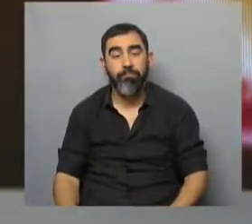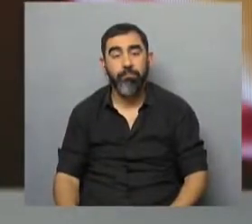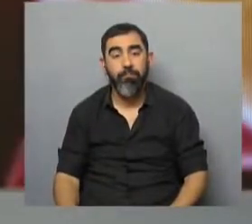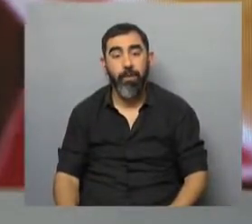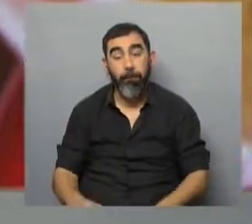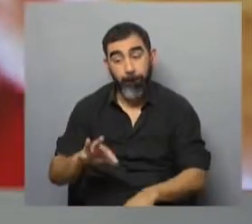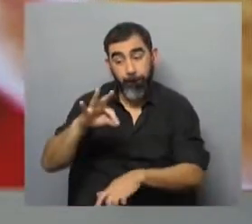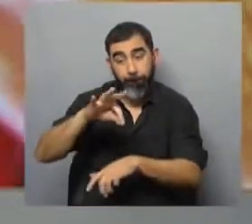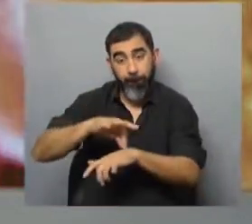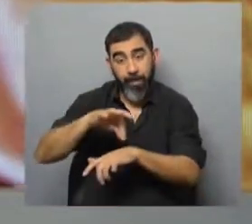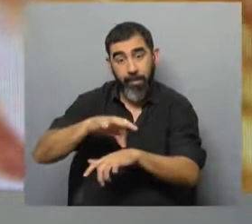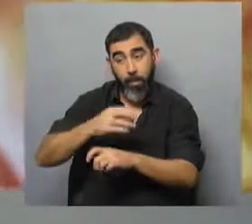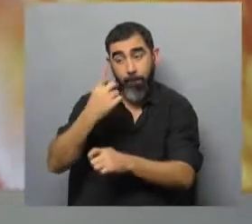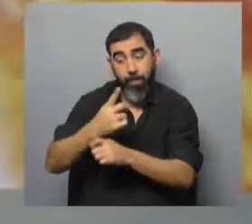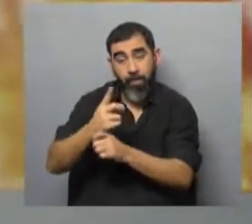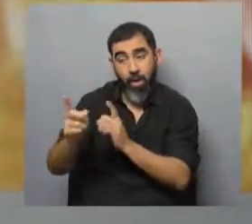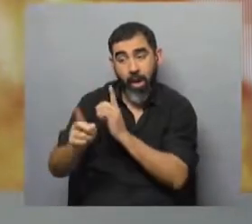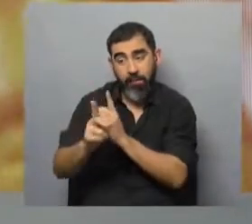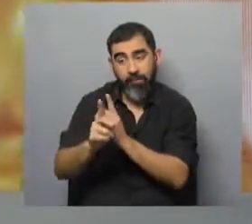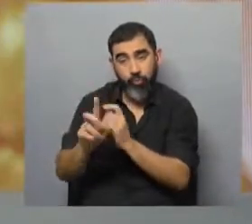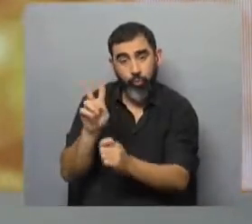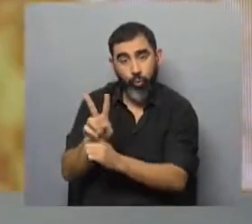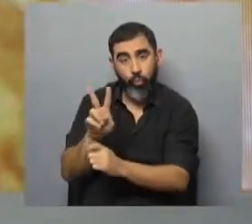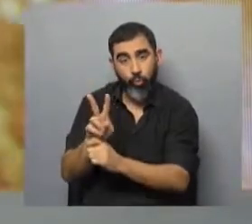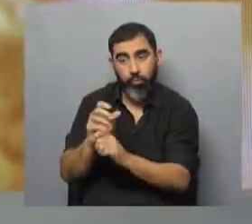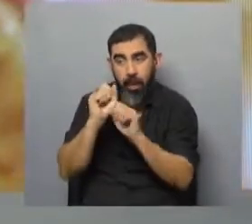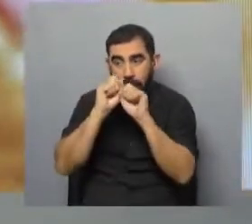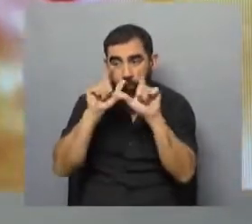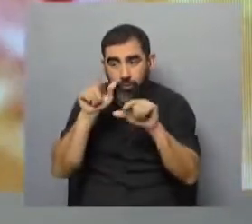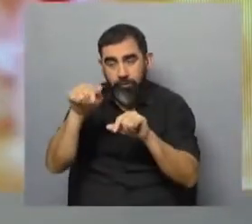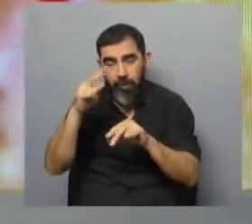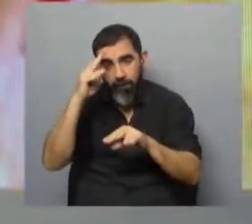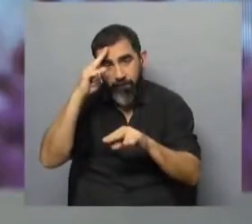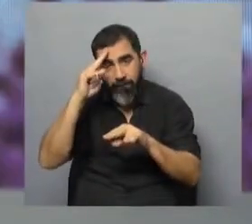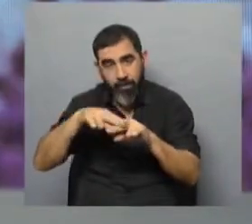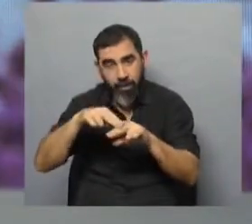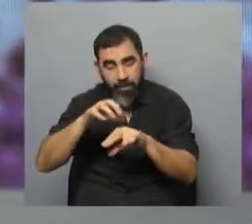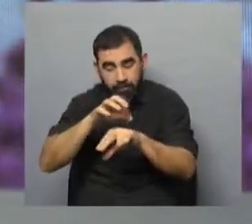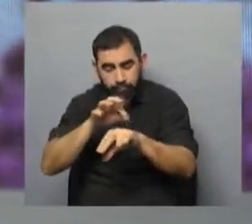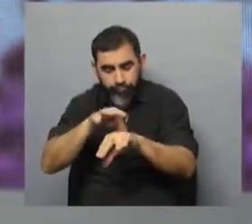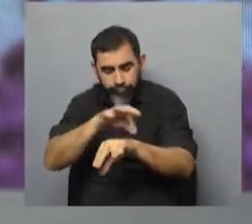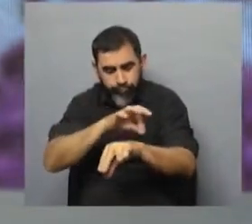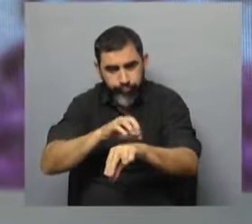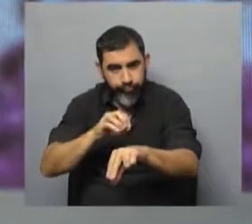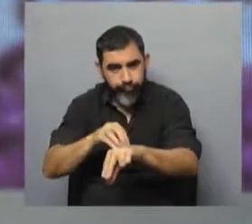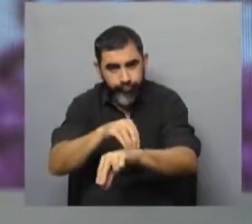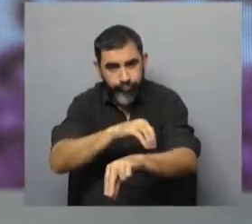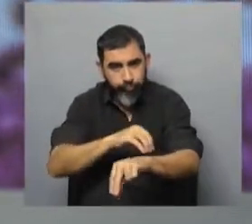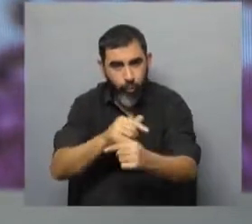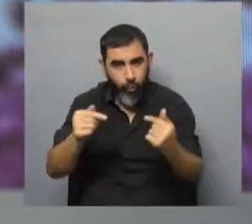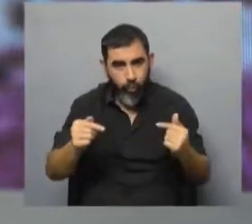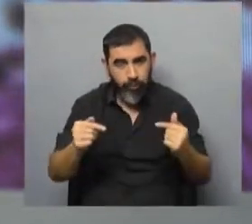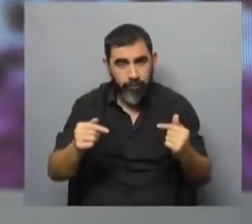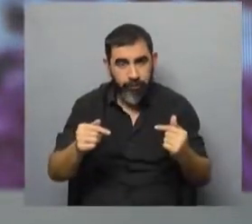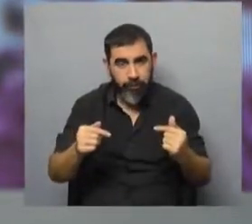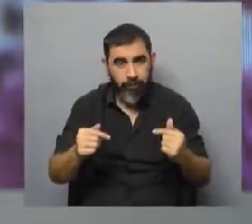en la primera línea de vigilancia estén más atentos a ese tipo de erupciones o manifestaciones que